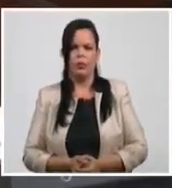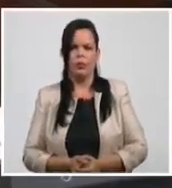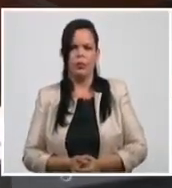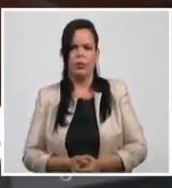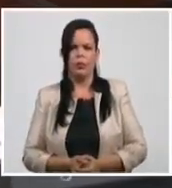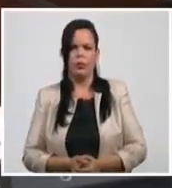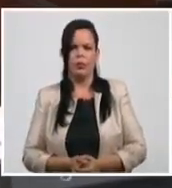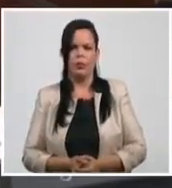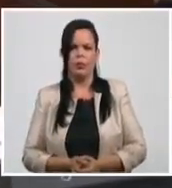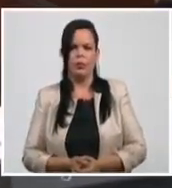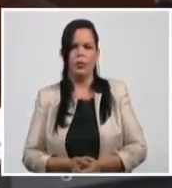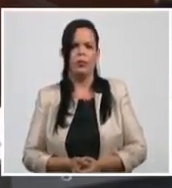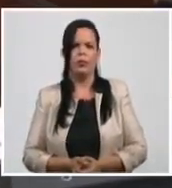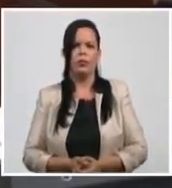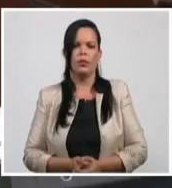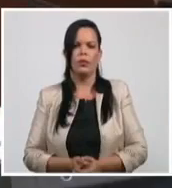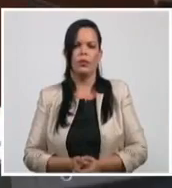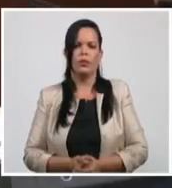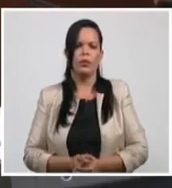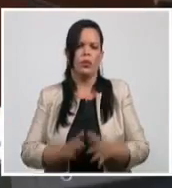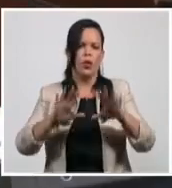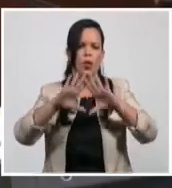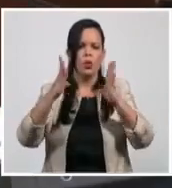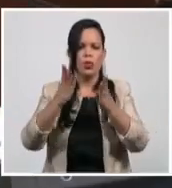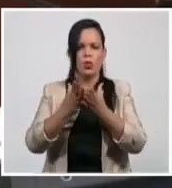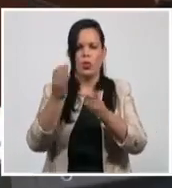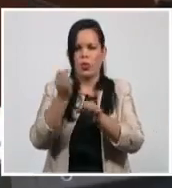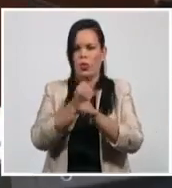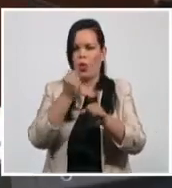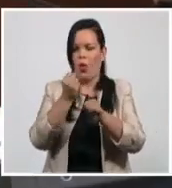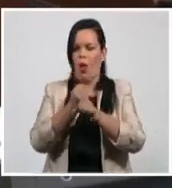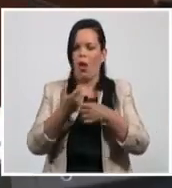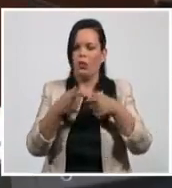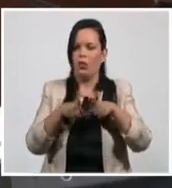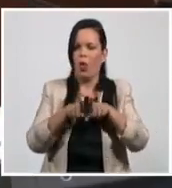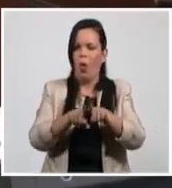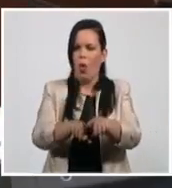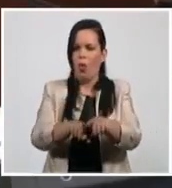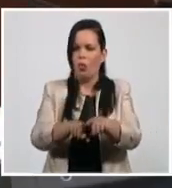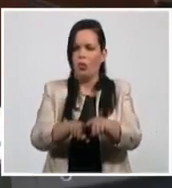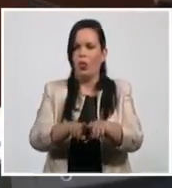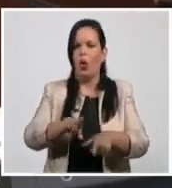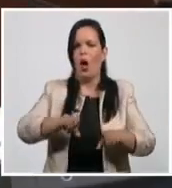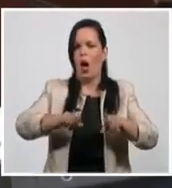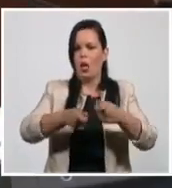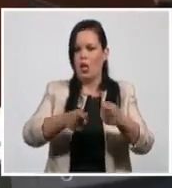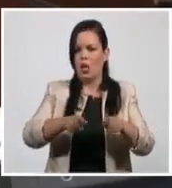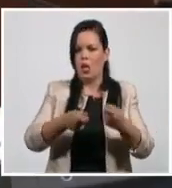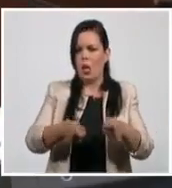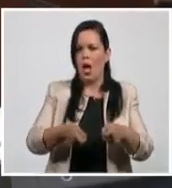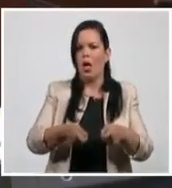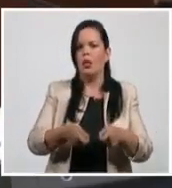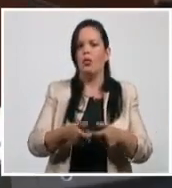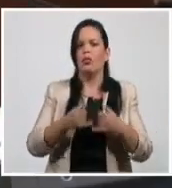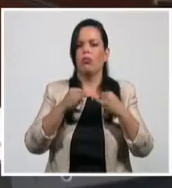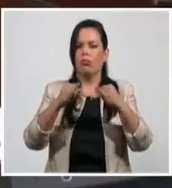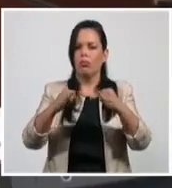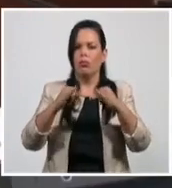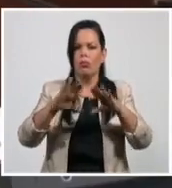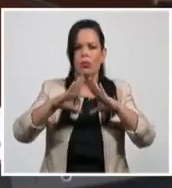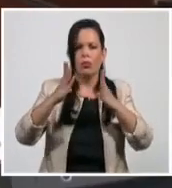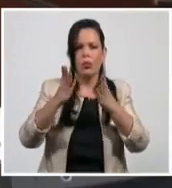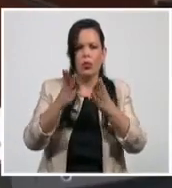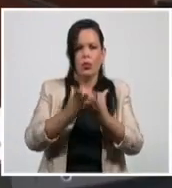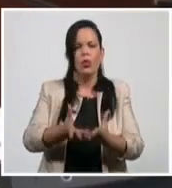se abrazó todo el sistema como una familia, sino que realmente la radio cubana logró abrazarse al pueblo como nunca y